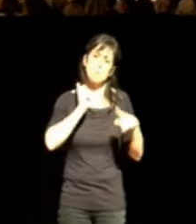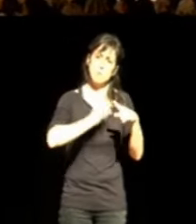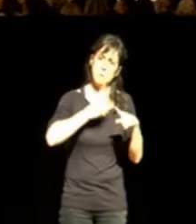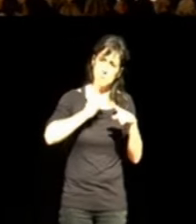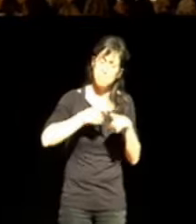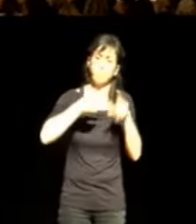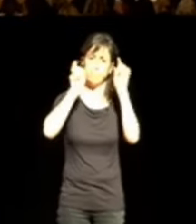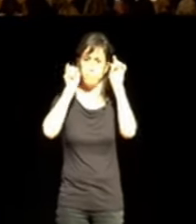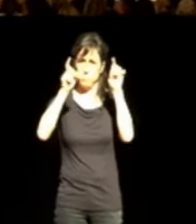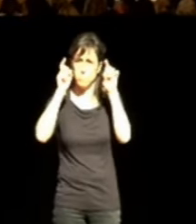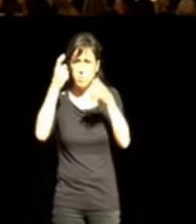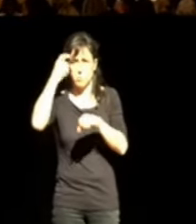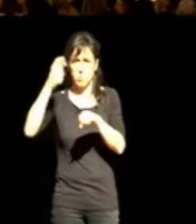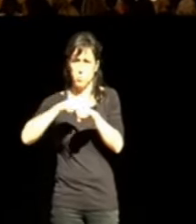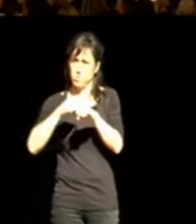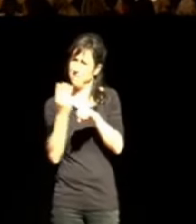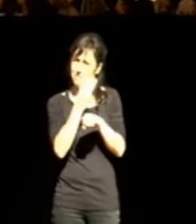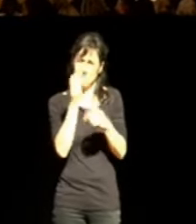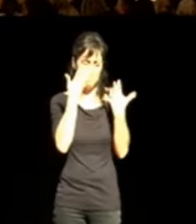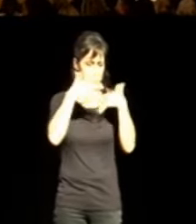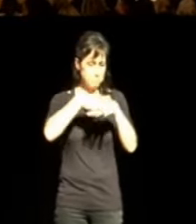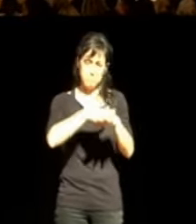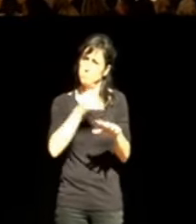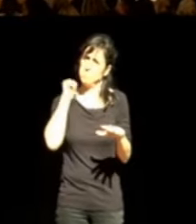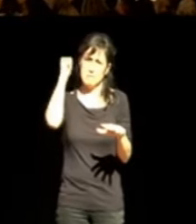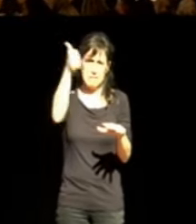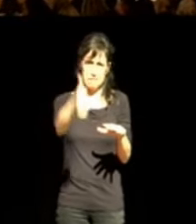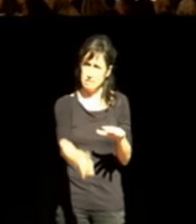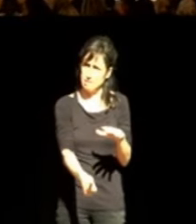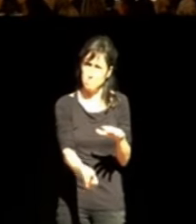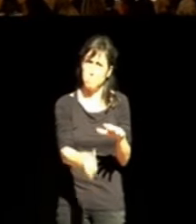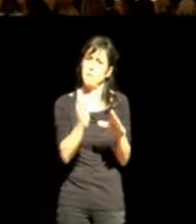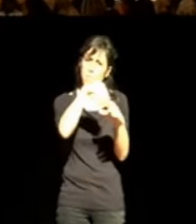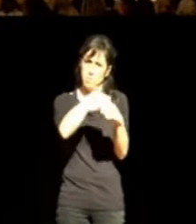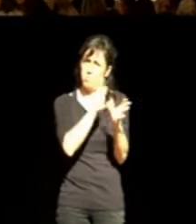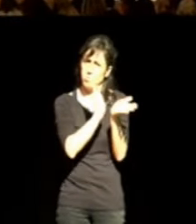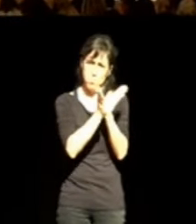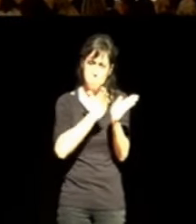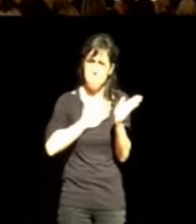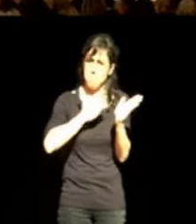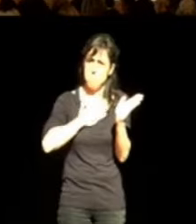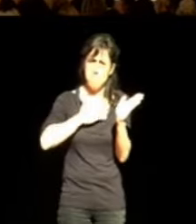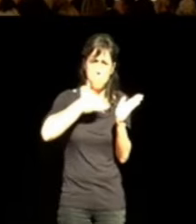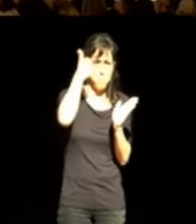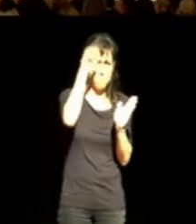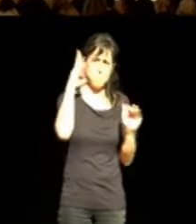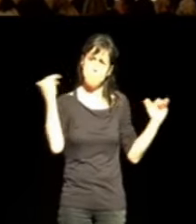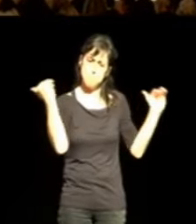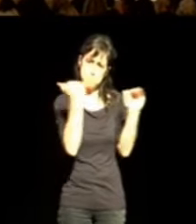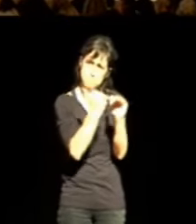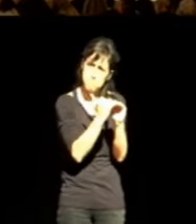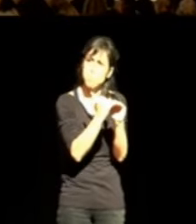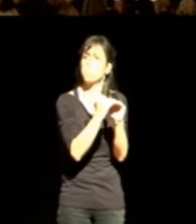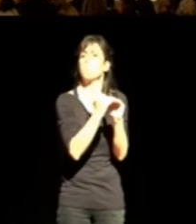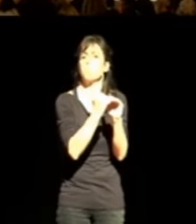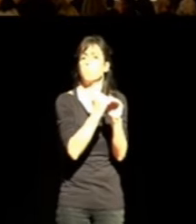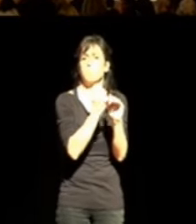educación con una perspectiva de género clínica y comunitaria. Empecé trabajando en los años